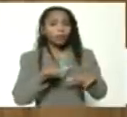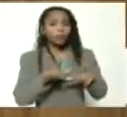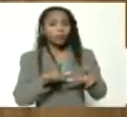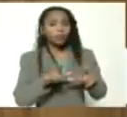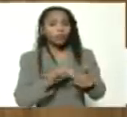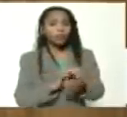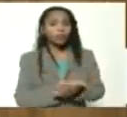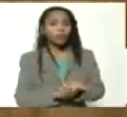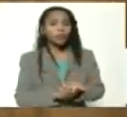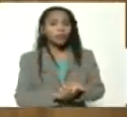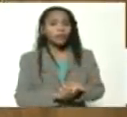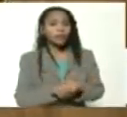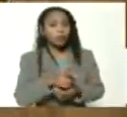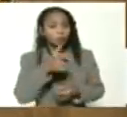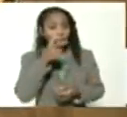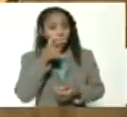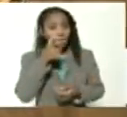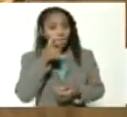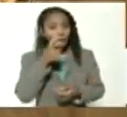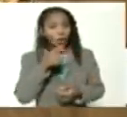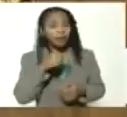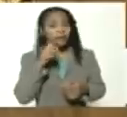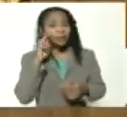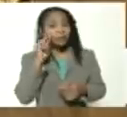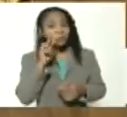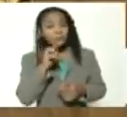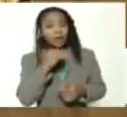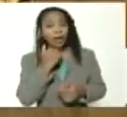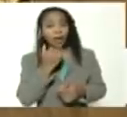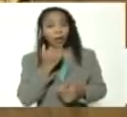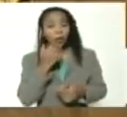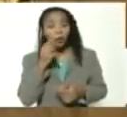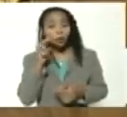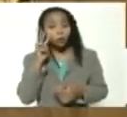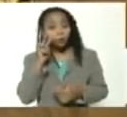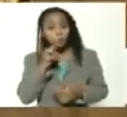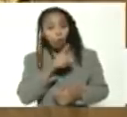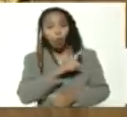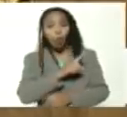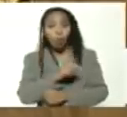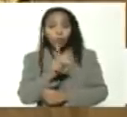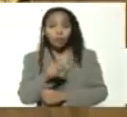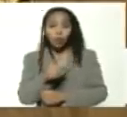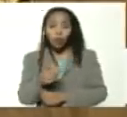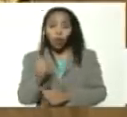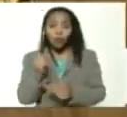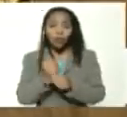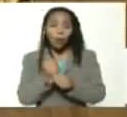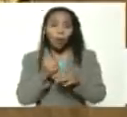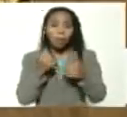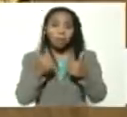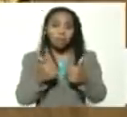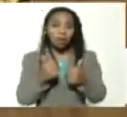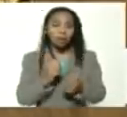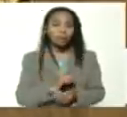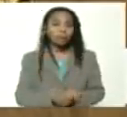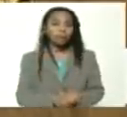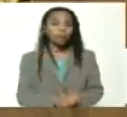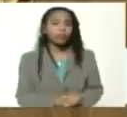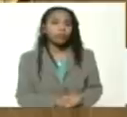subjetividad de los supervisores al ver si sus supervisados cumplen o no con los estándares establecidos.